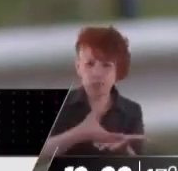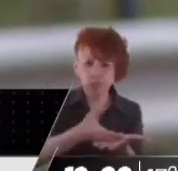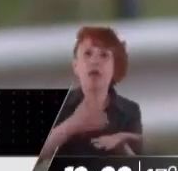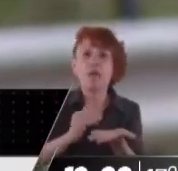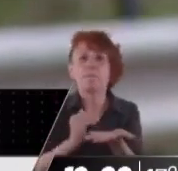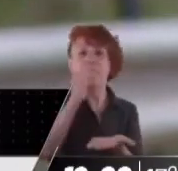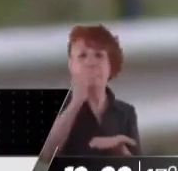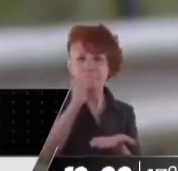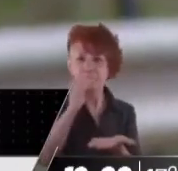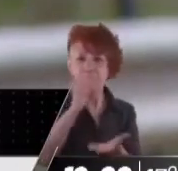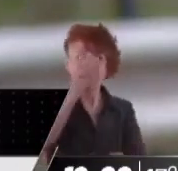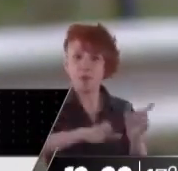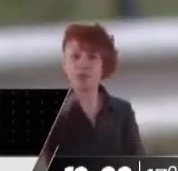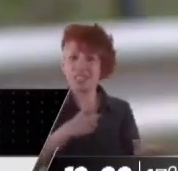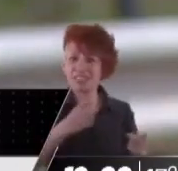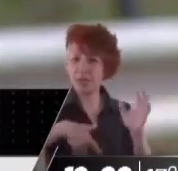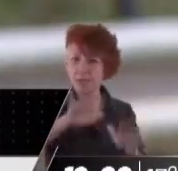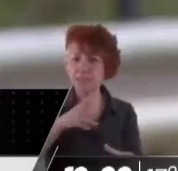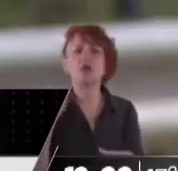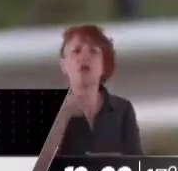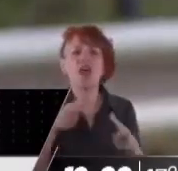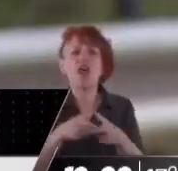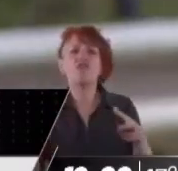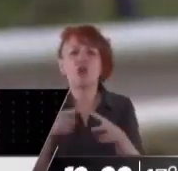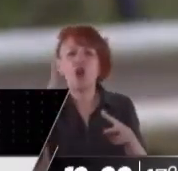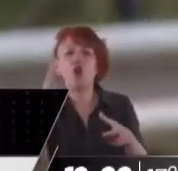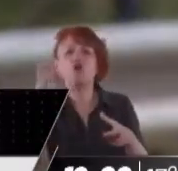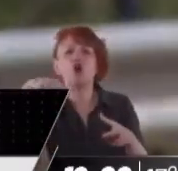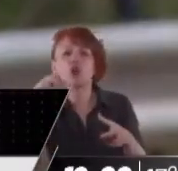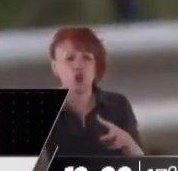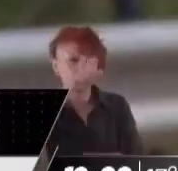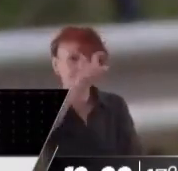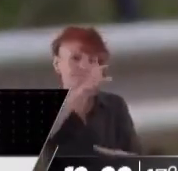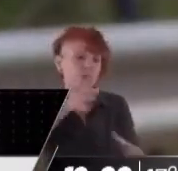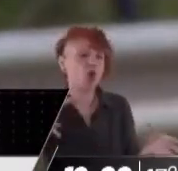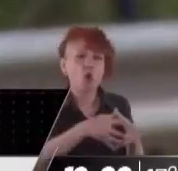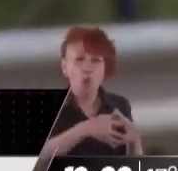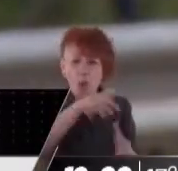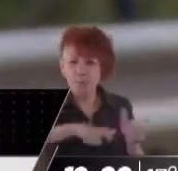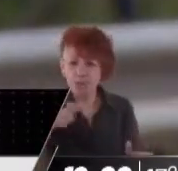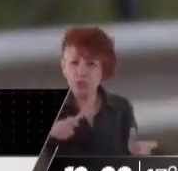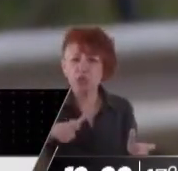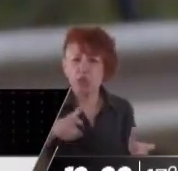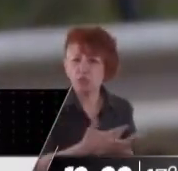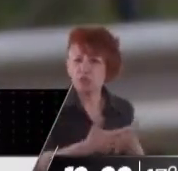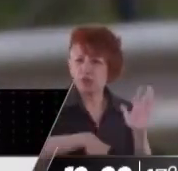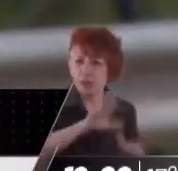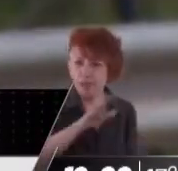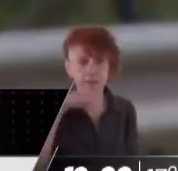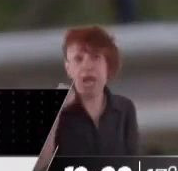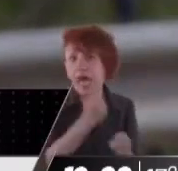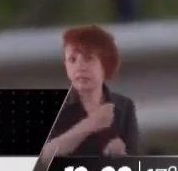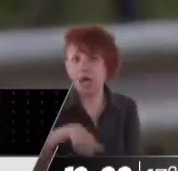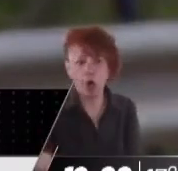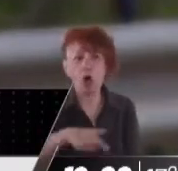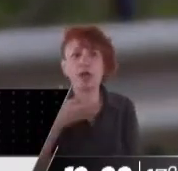necesitados. Vamos a entregar un bono para los sectores más vulnerables y que no reciben hasta ahora ninguna ayuda del